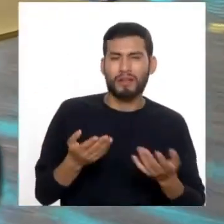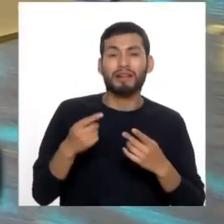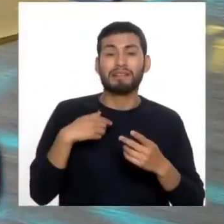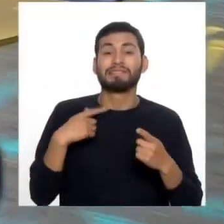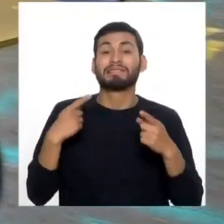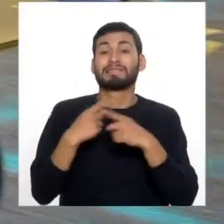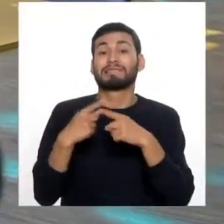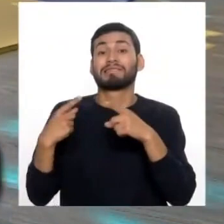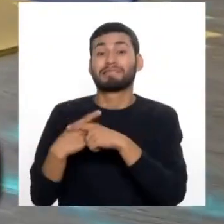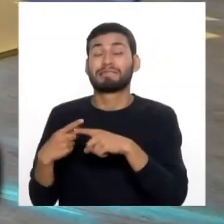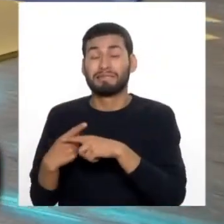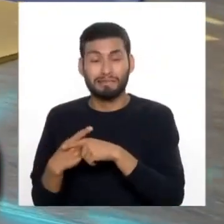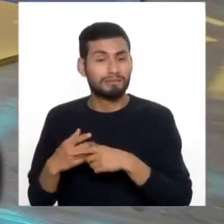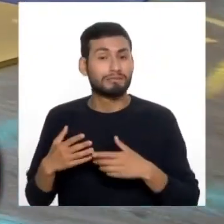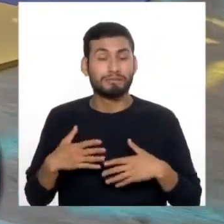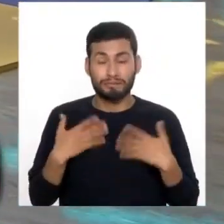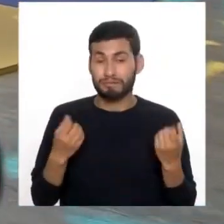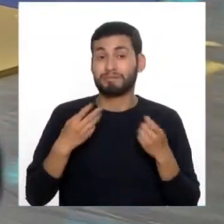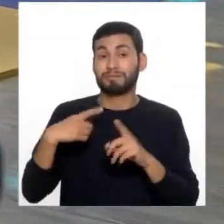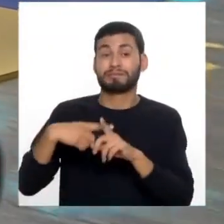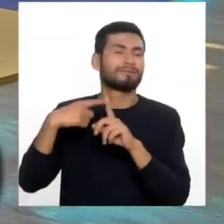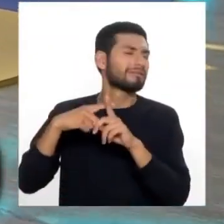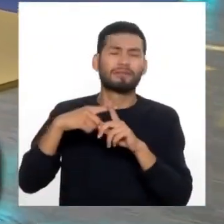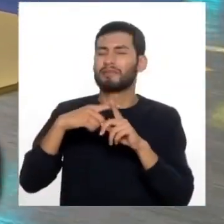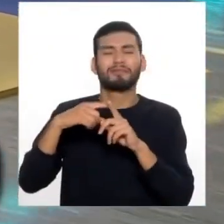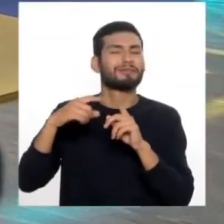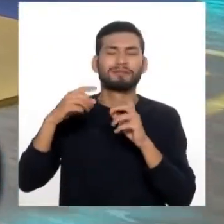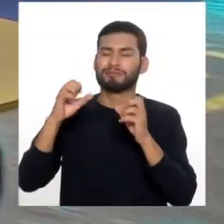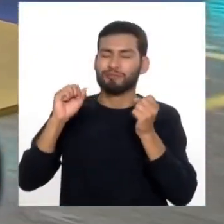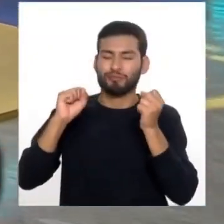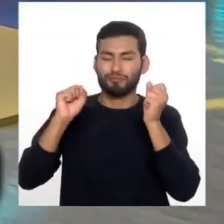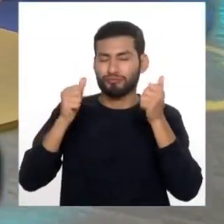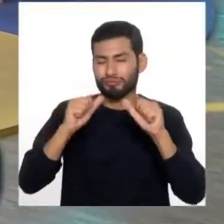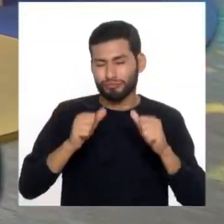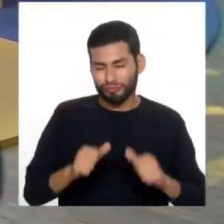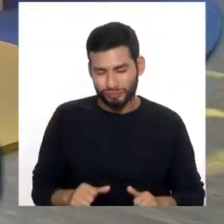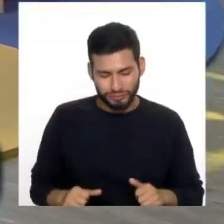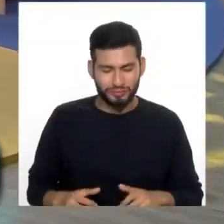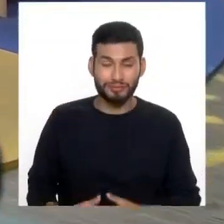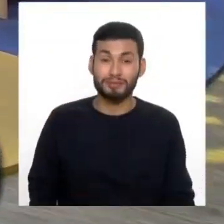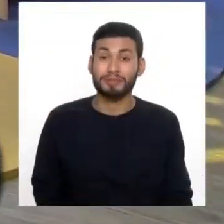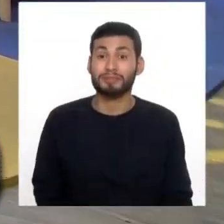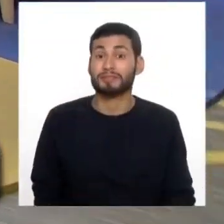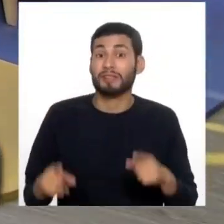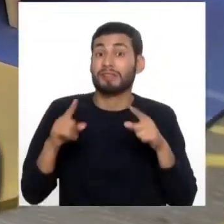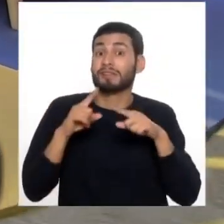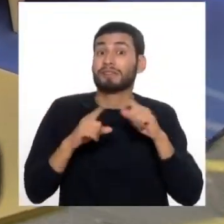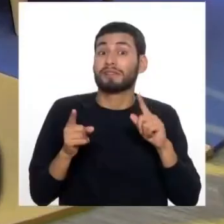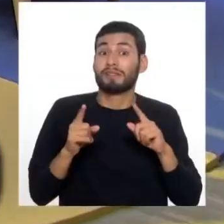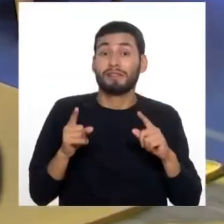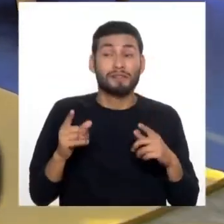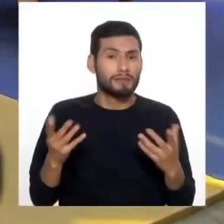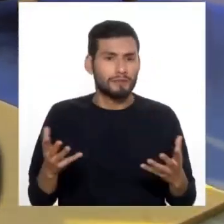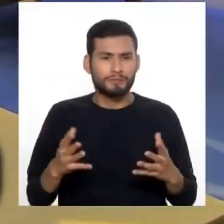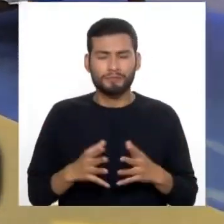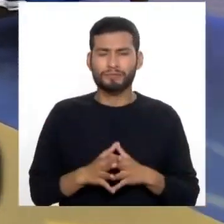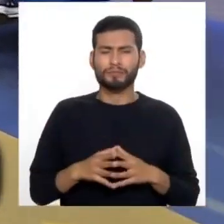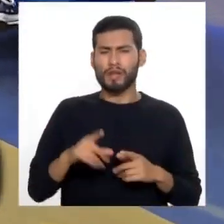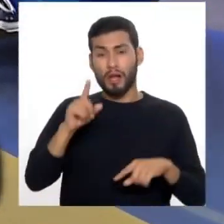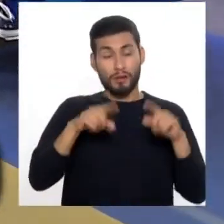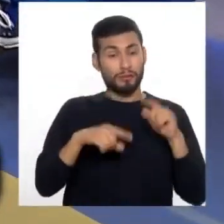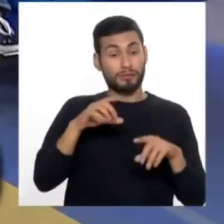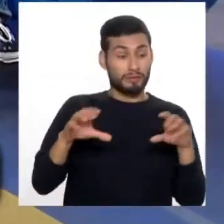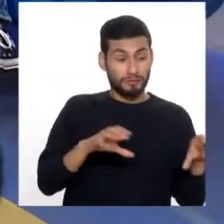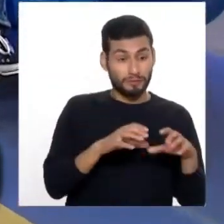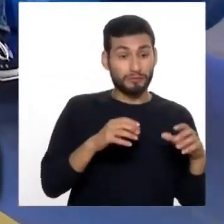puedan reducir ese impacto positivo, digamos, ¿no? Pero en general hay actividades, digamos, favorecidas